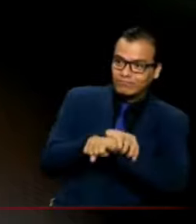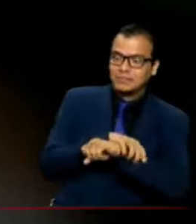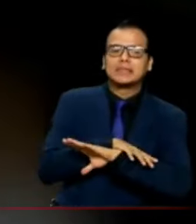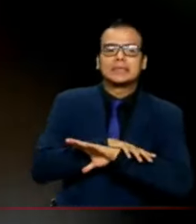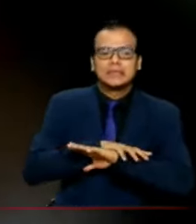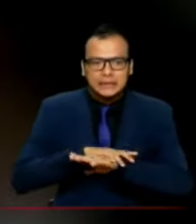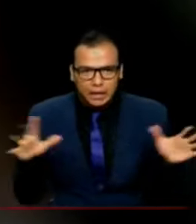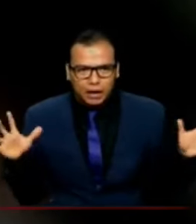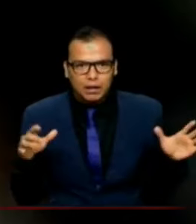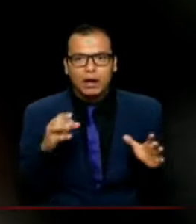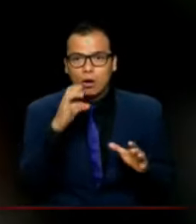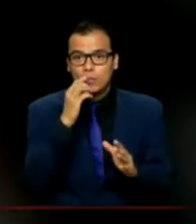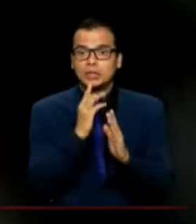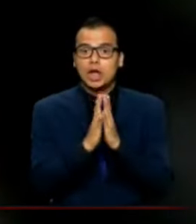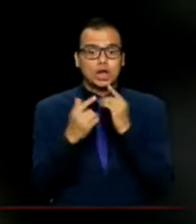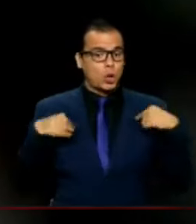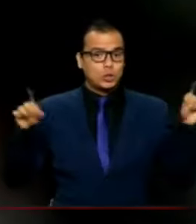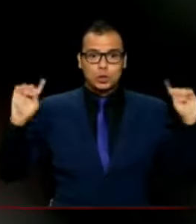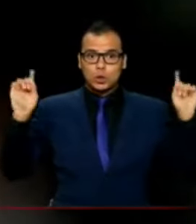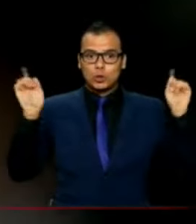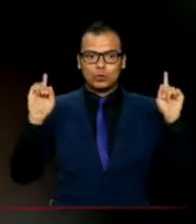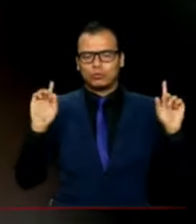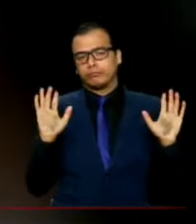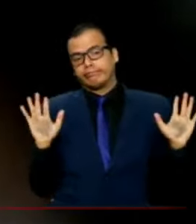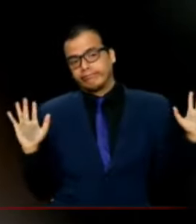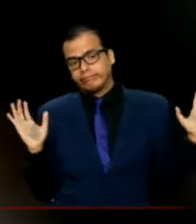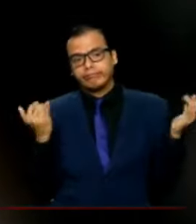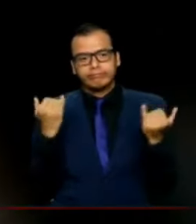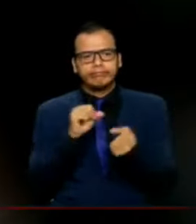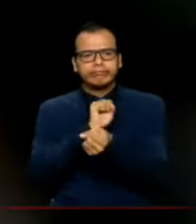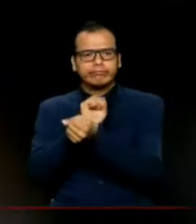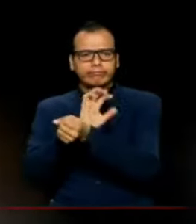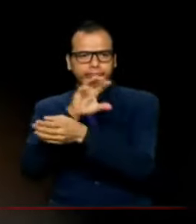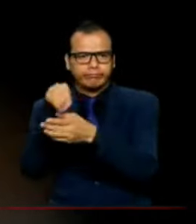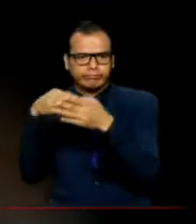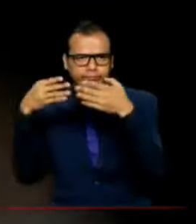se adelanta el proceso judicial.